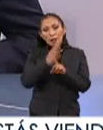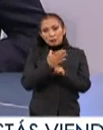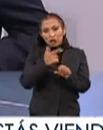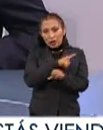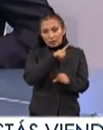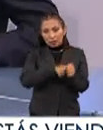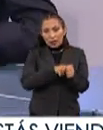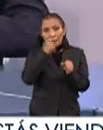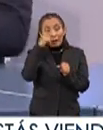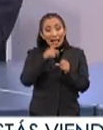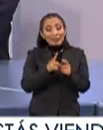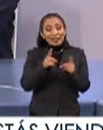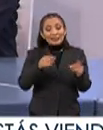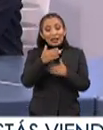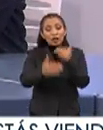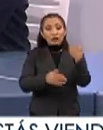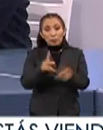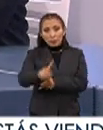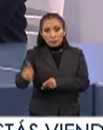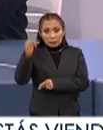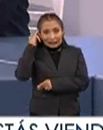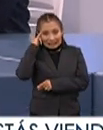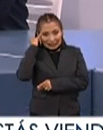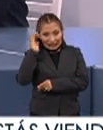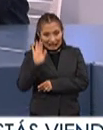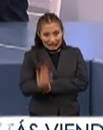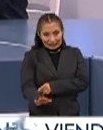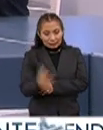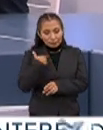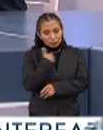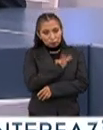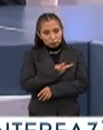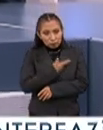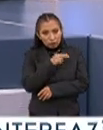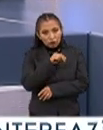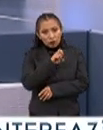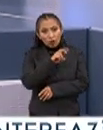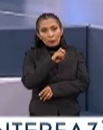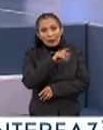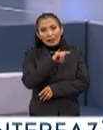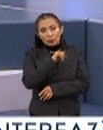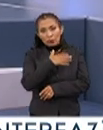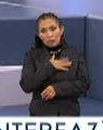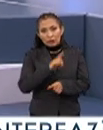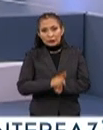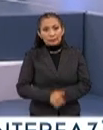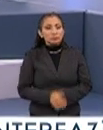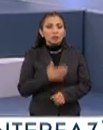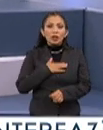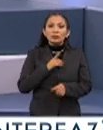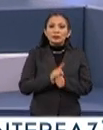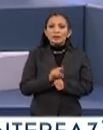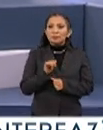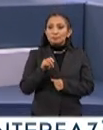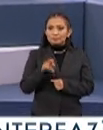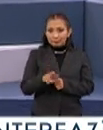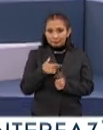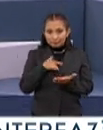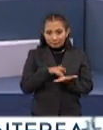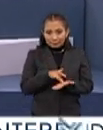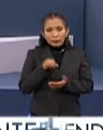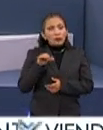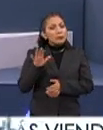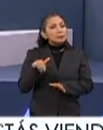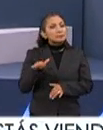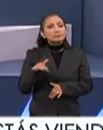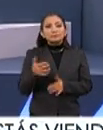Nacional para el Desarrollo de los Pueblos Indígenas. Un placer, Norberto, que esté con nosotros. Muy buenos días. Buenos días, Omar. Gracias.